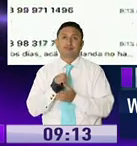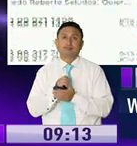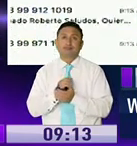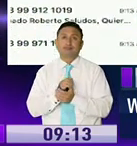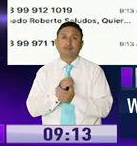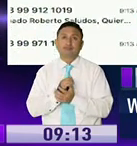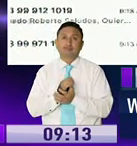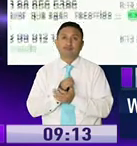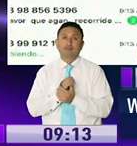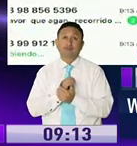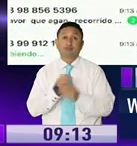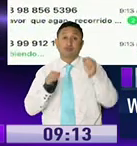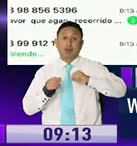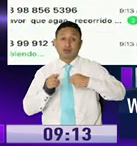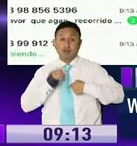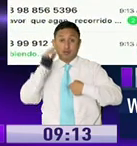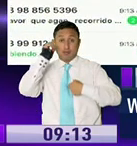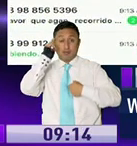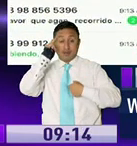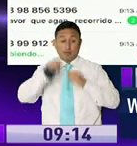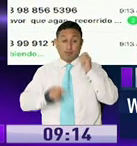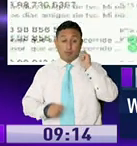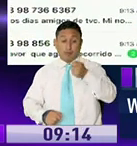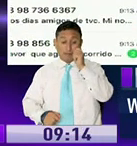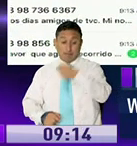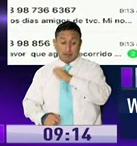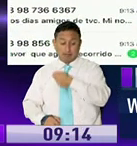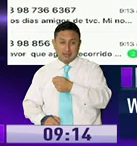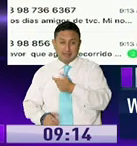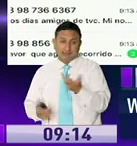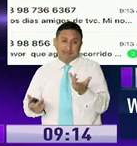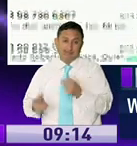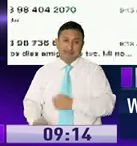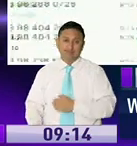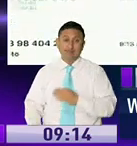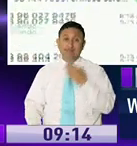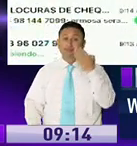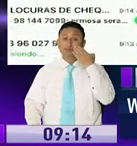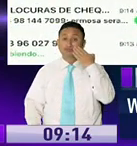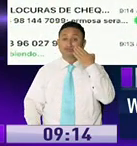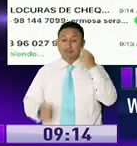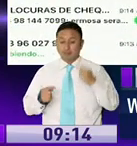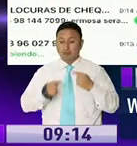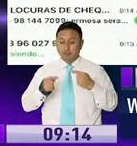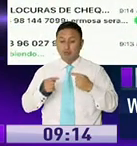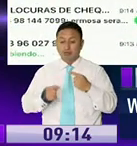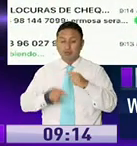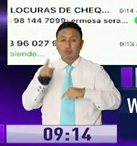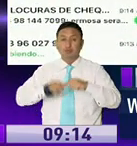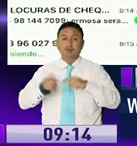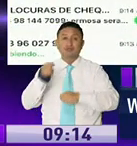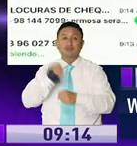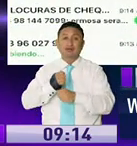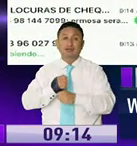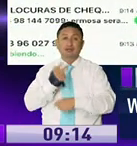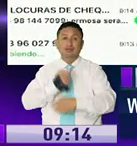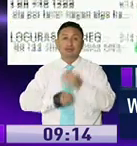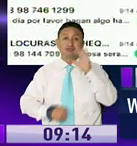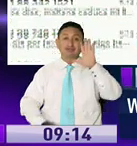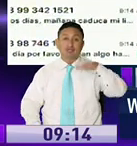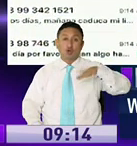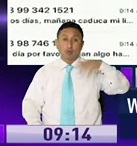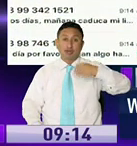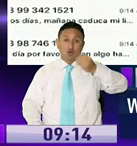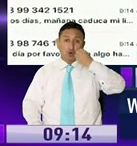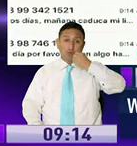les ayudaremos. A todos lo solucionáramos. Claro. Buenos días, soy una madre de familia que trabajo día a día y no puedo salir a trabajar. Y tengo un hijo de 5 meses, ya no tengo para